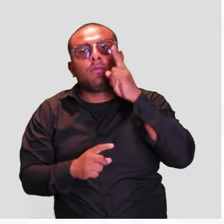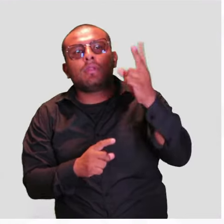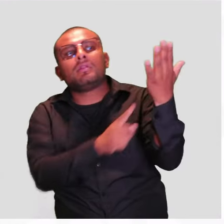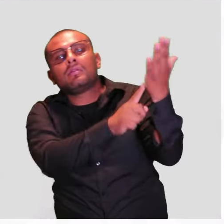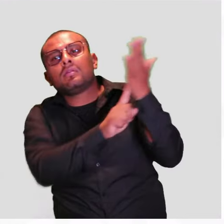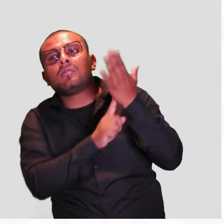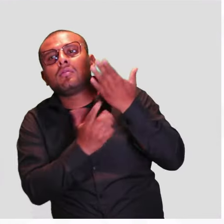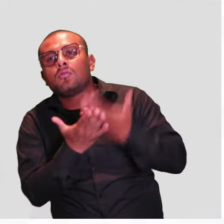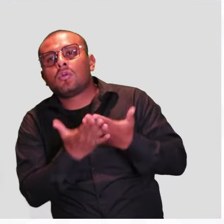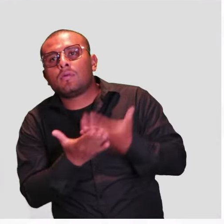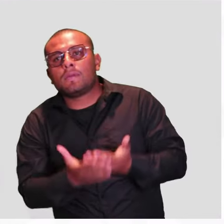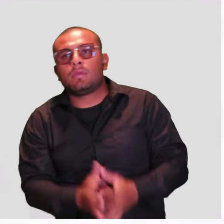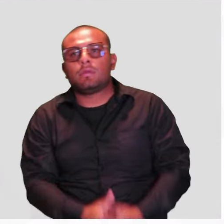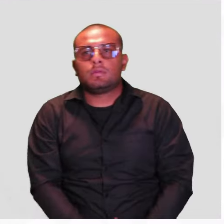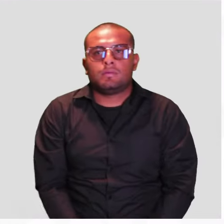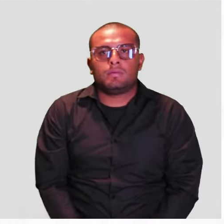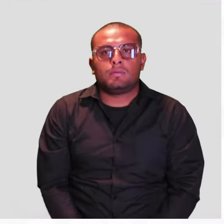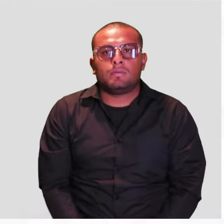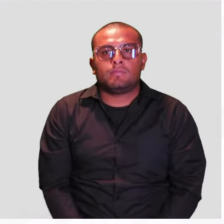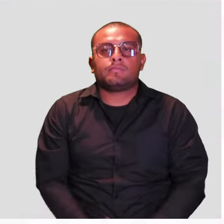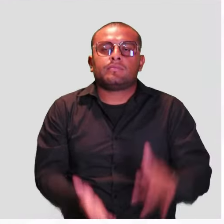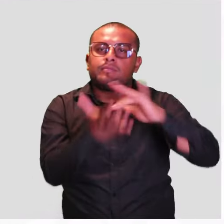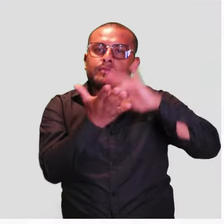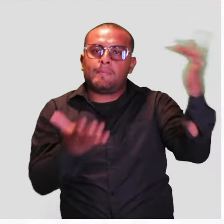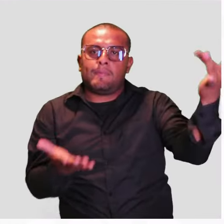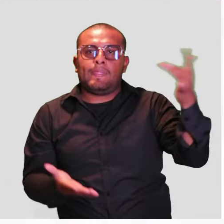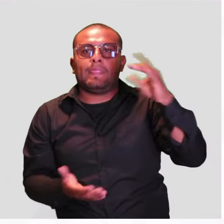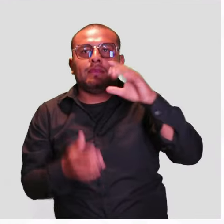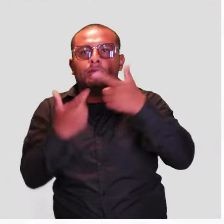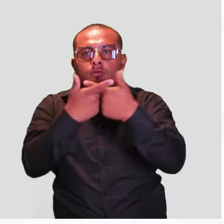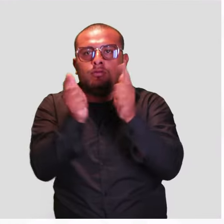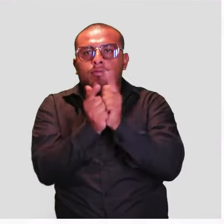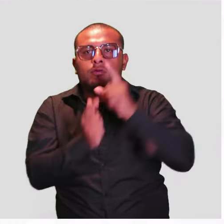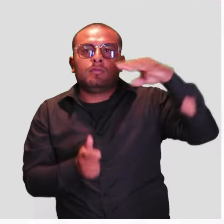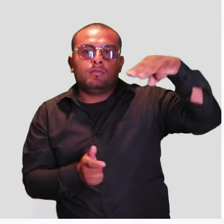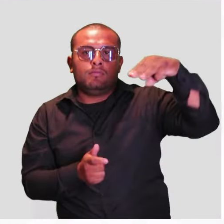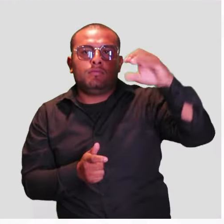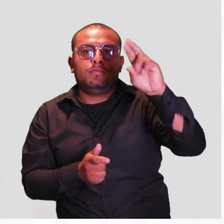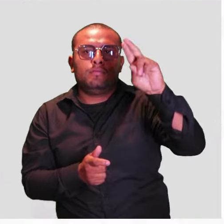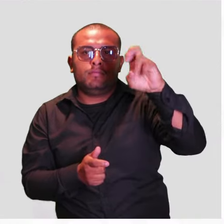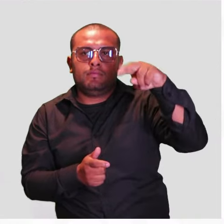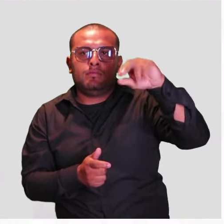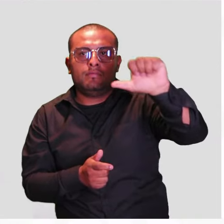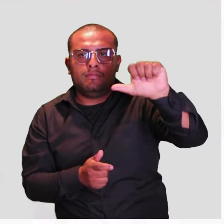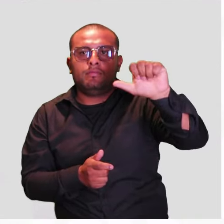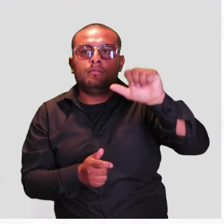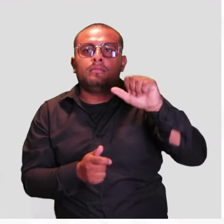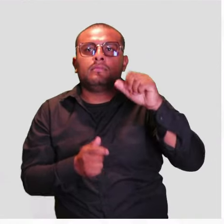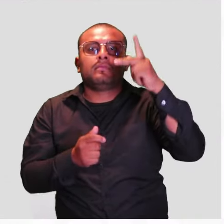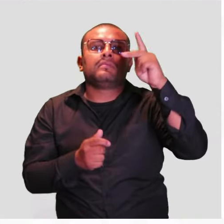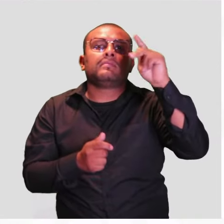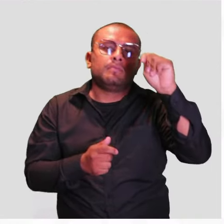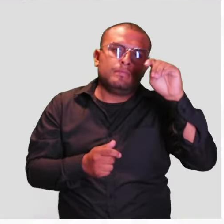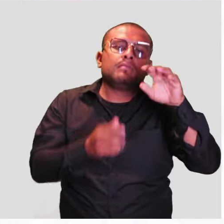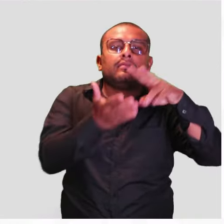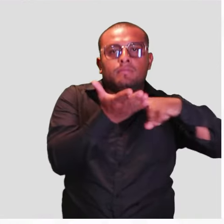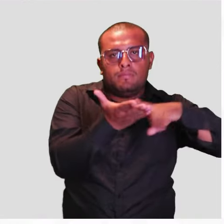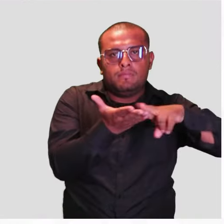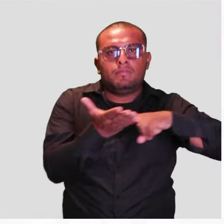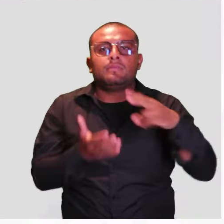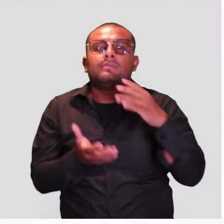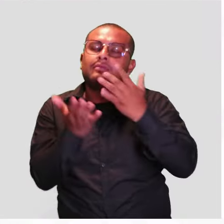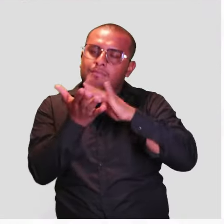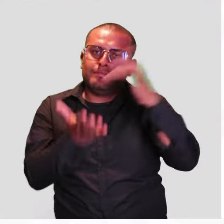Gracias, candidato Juan Alvarado, candidato por los partidos Morena, PT y Partido Verde Ecologista de México. Es